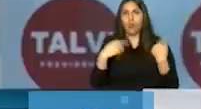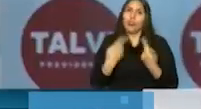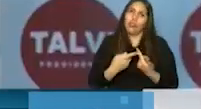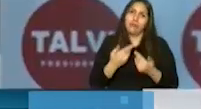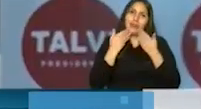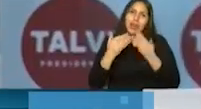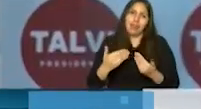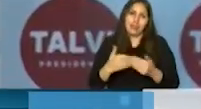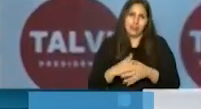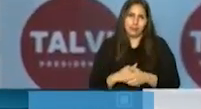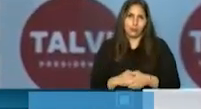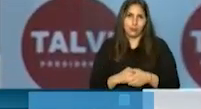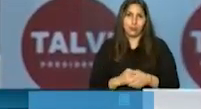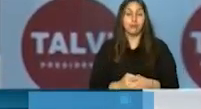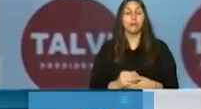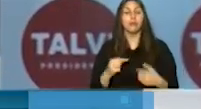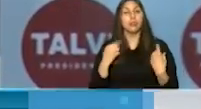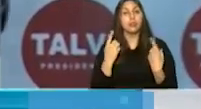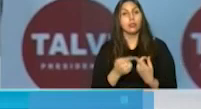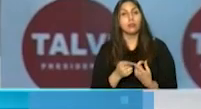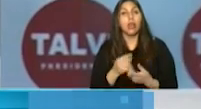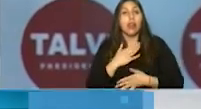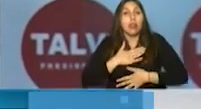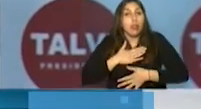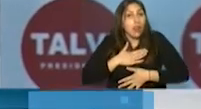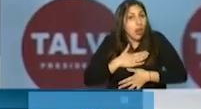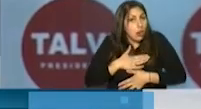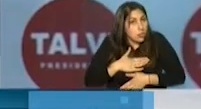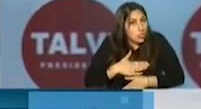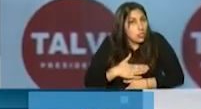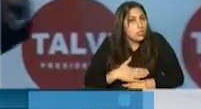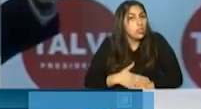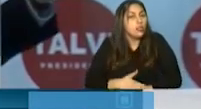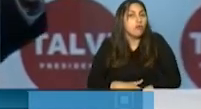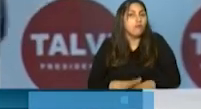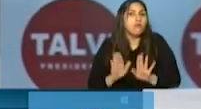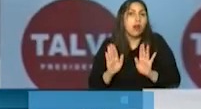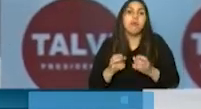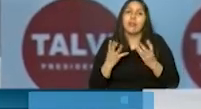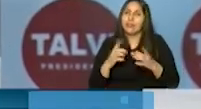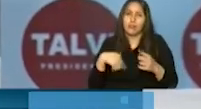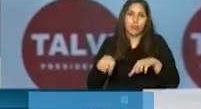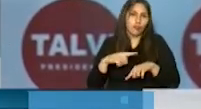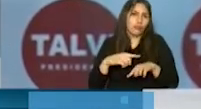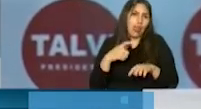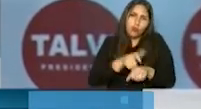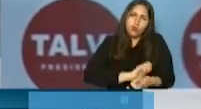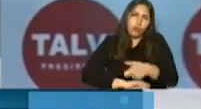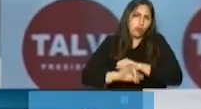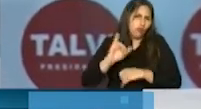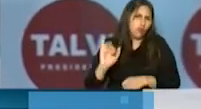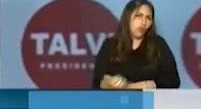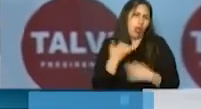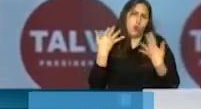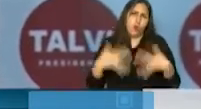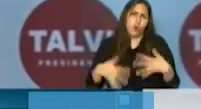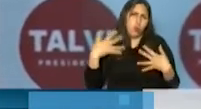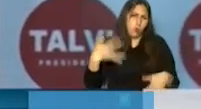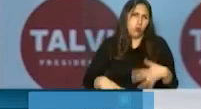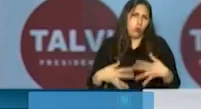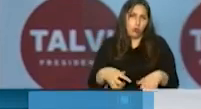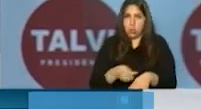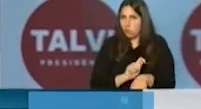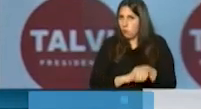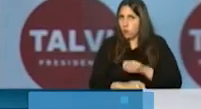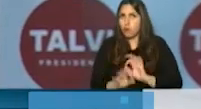Porque cuando uno mira, escudriña algo, es para saber si es amigo, enemigo o neutro. Yeah. Y entonces ahí viene toda